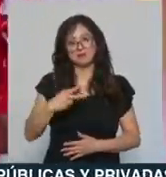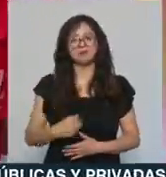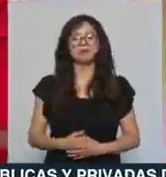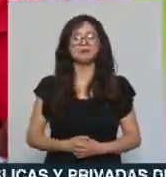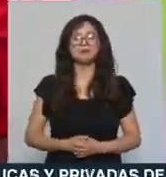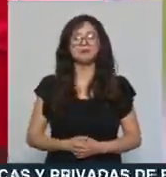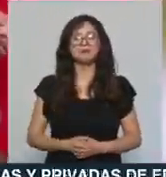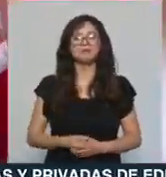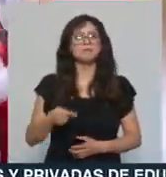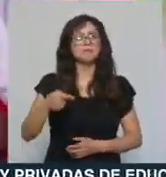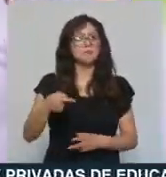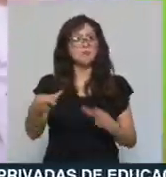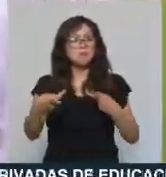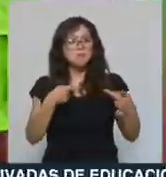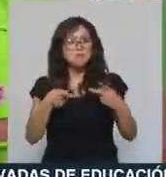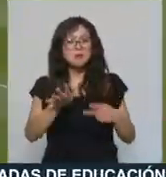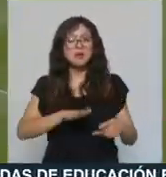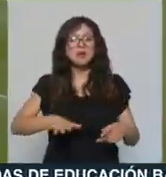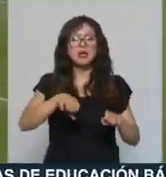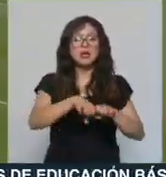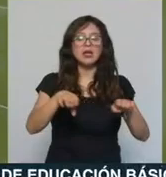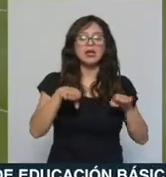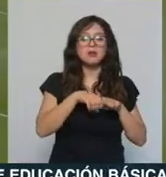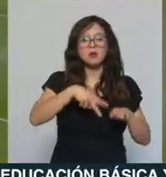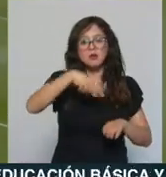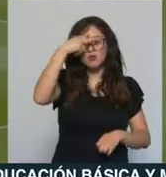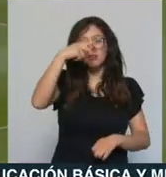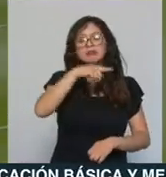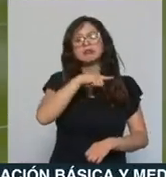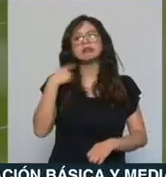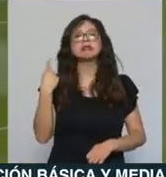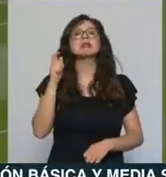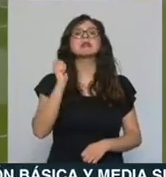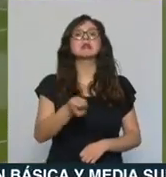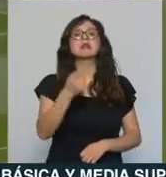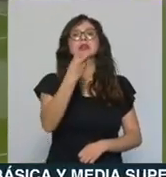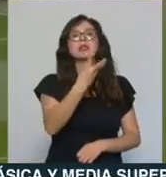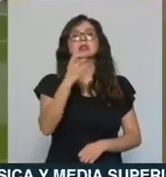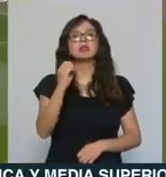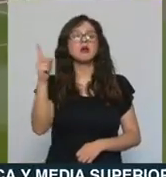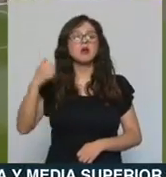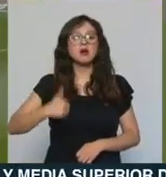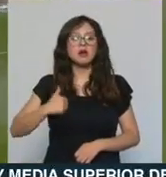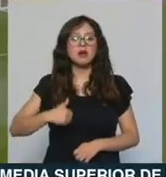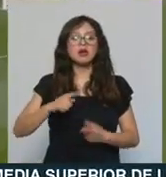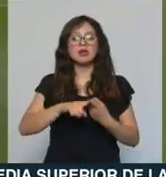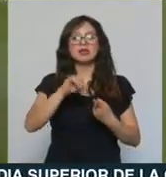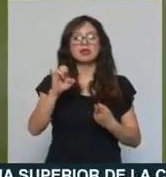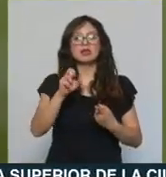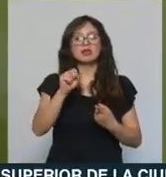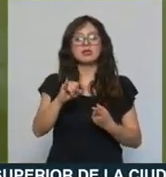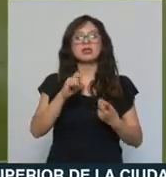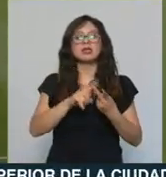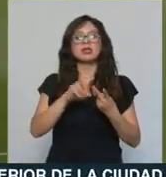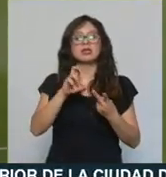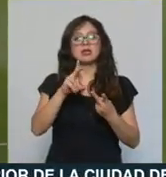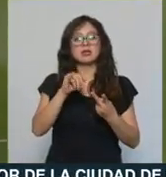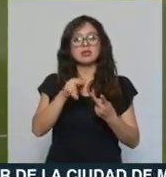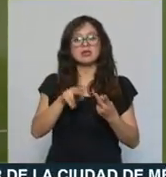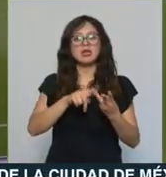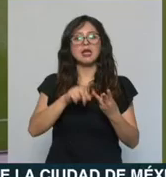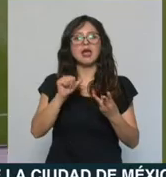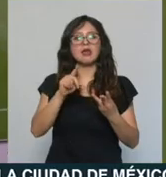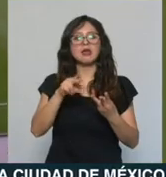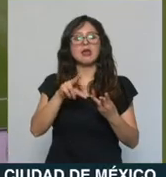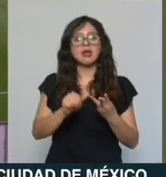de su gira de preparación, el tricolor femenil cayó 3-0 ante Canadá en duelo amistoso con goles de Jessie Fleming, Christine Sinclair y Adriana